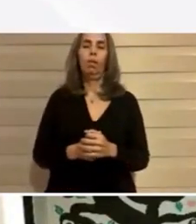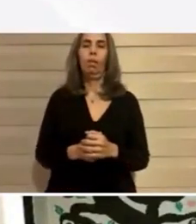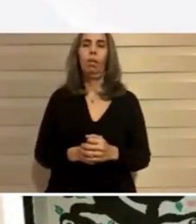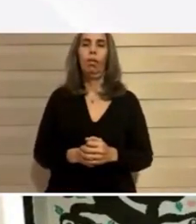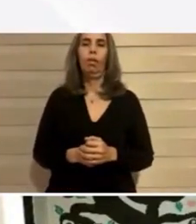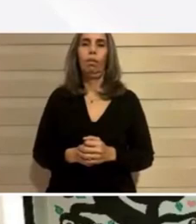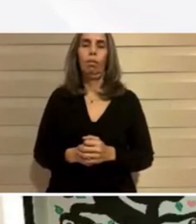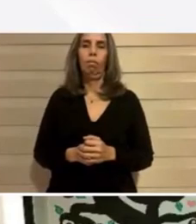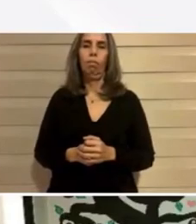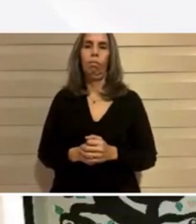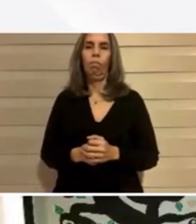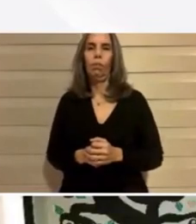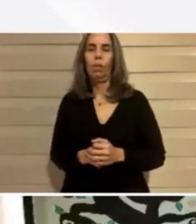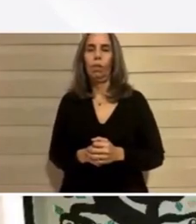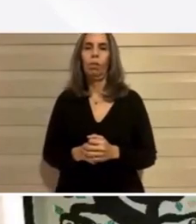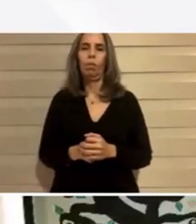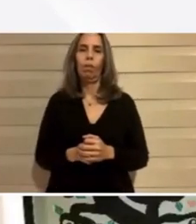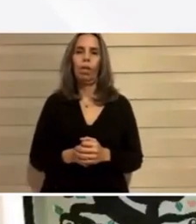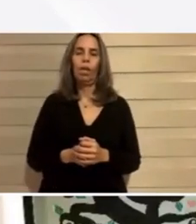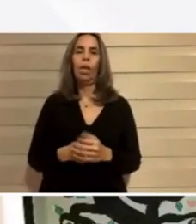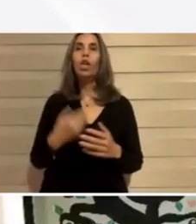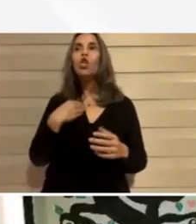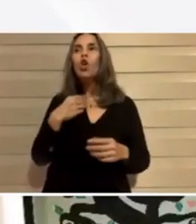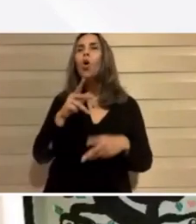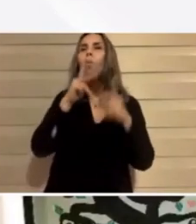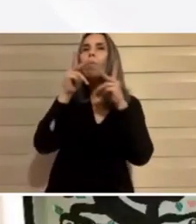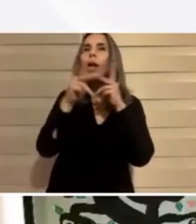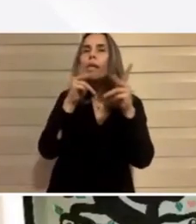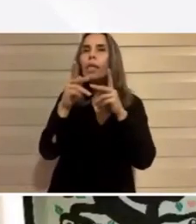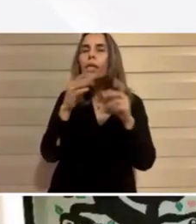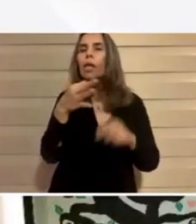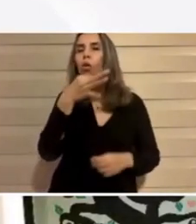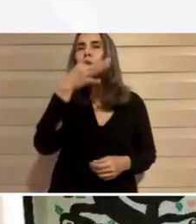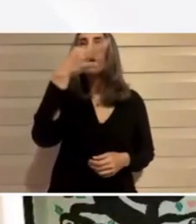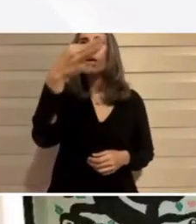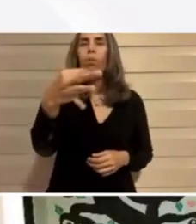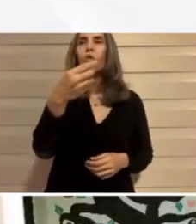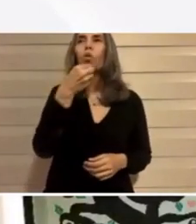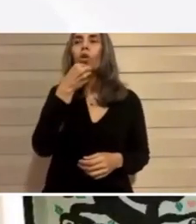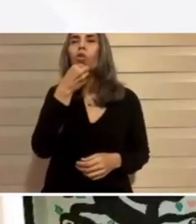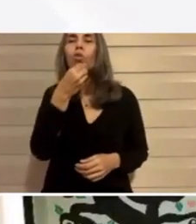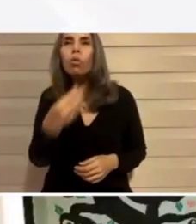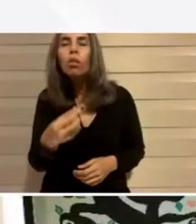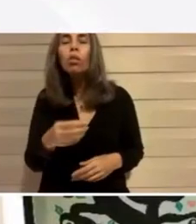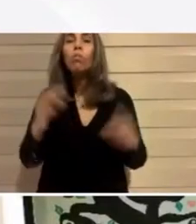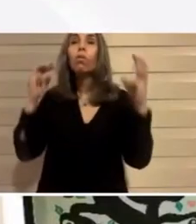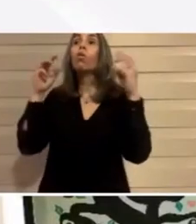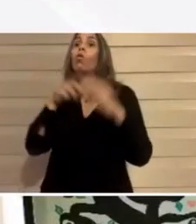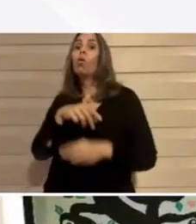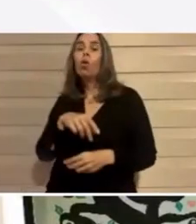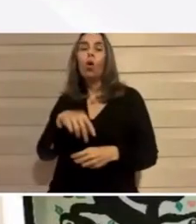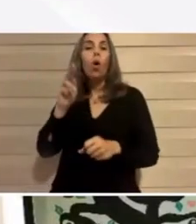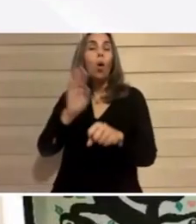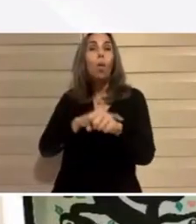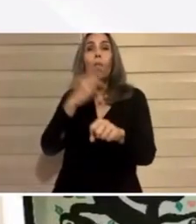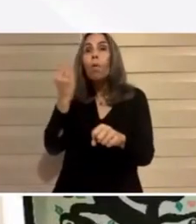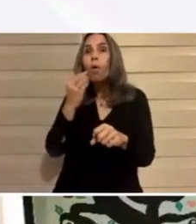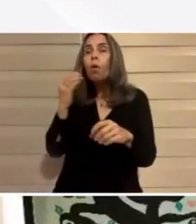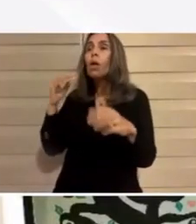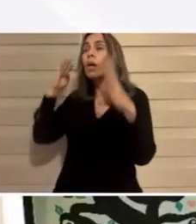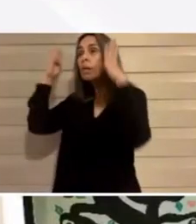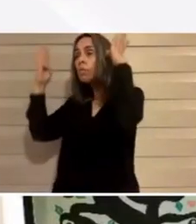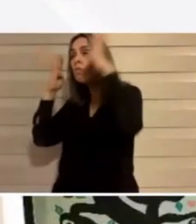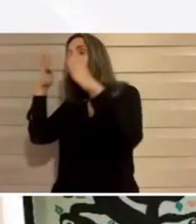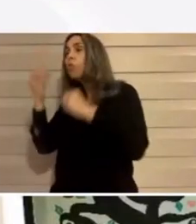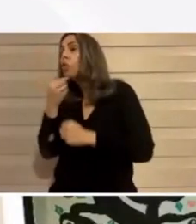usuarios de Papalote son sobre todo niños de primaria, maternal, preescolar, maternal y